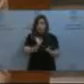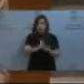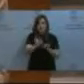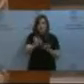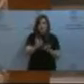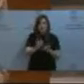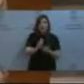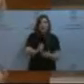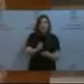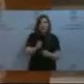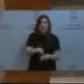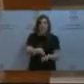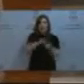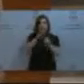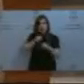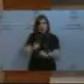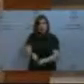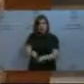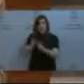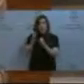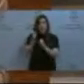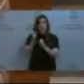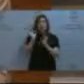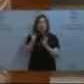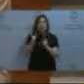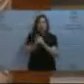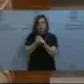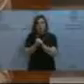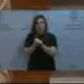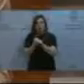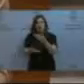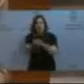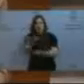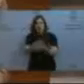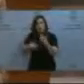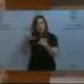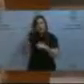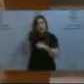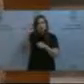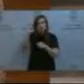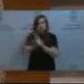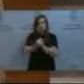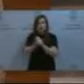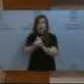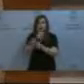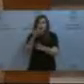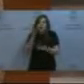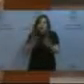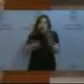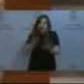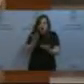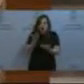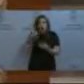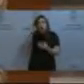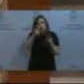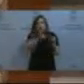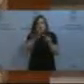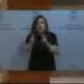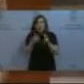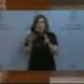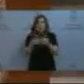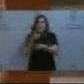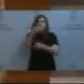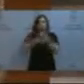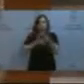se está trabajando con el Servicio de Prevención de Riesgos Laborales en una nueva evaluación de riesgos que incorpore un procedimiento